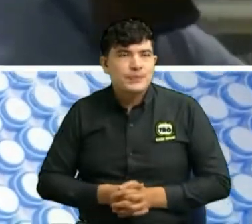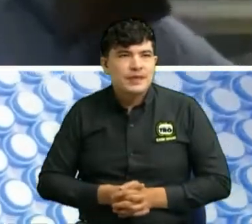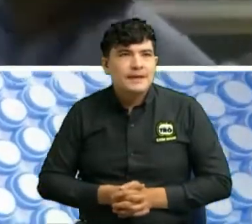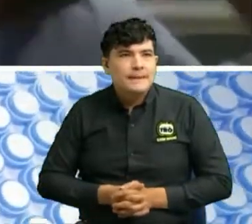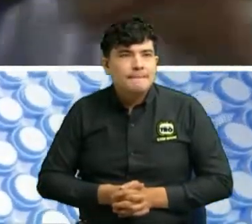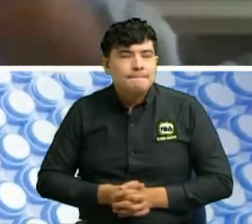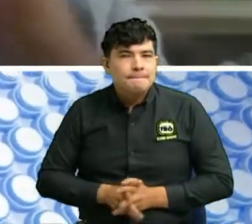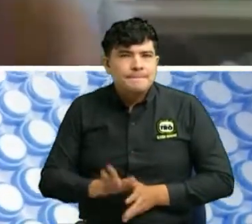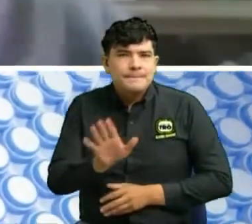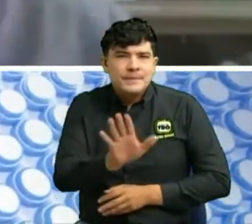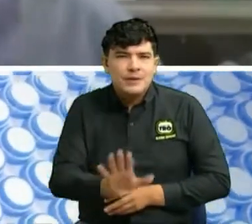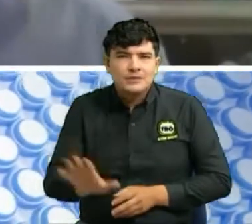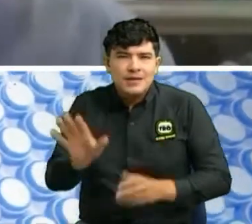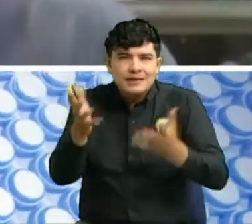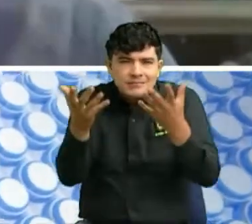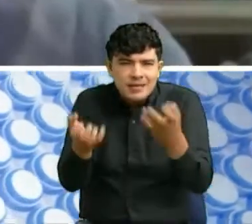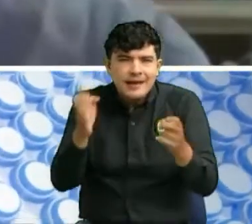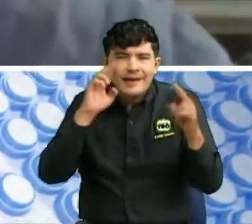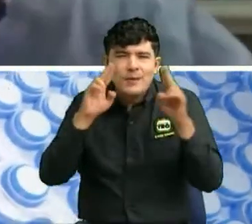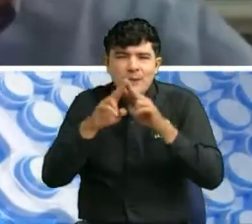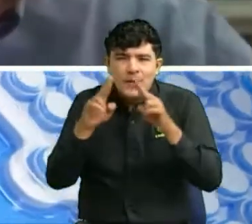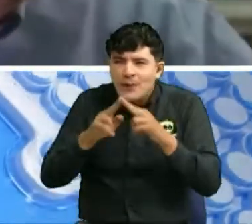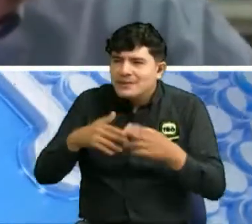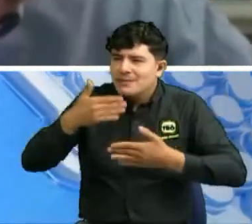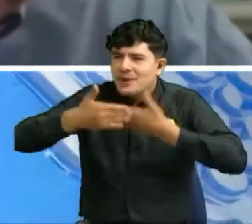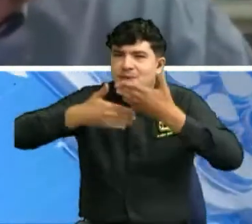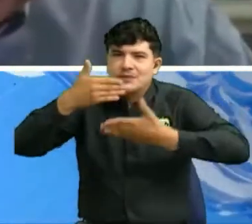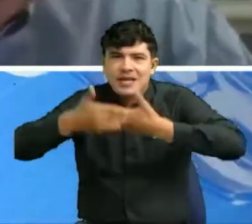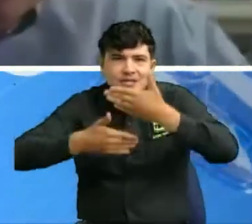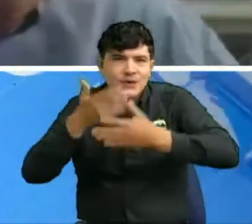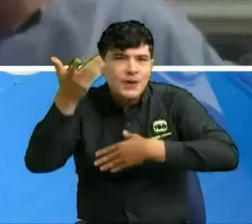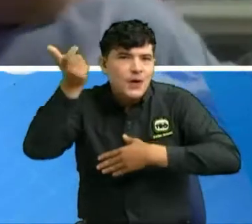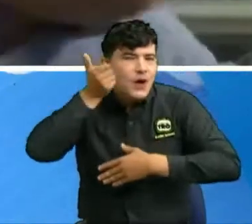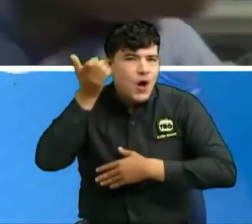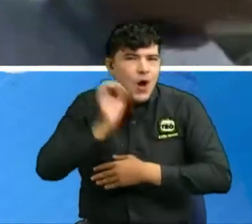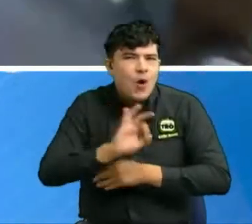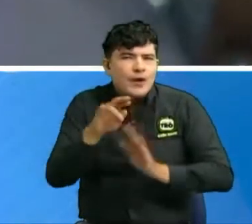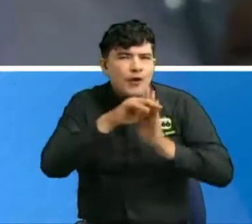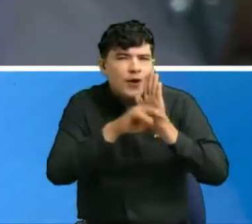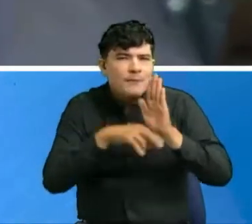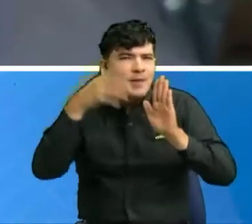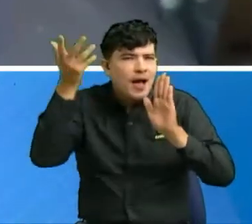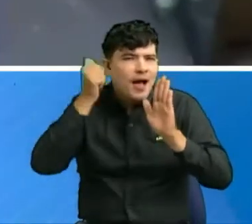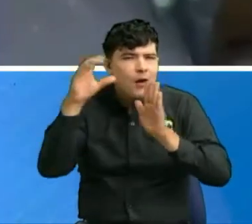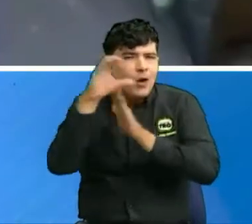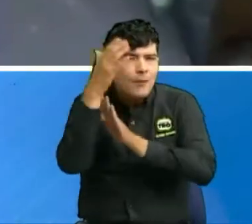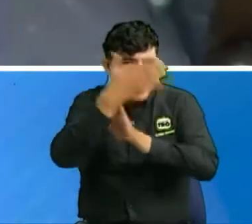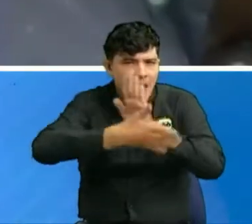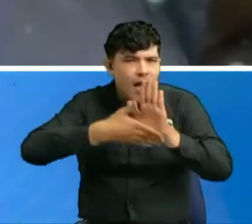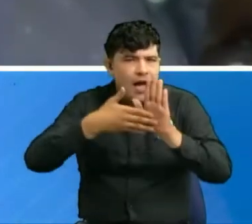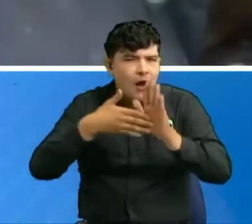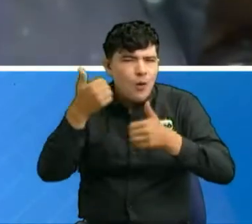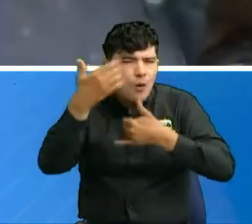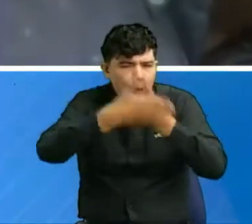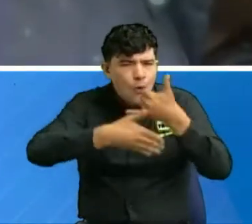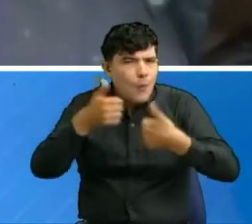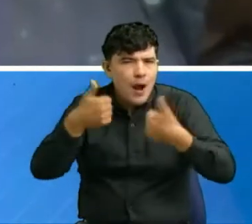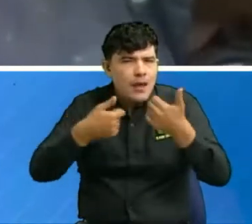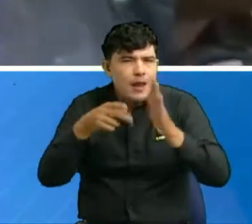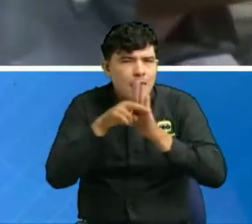momento de alguna manera se están llevando a cabo o que Colombia tiene, aquí en Actúen Derecho se los contamos.